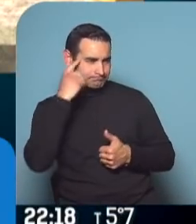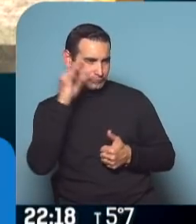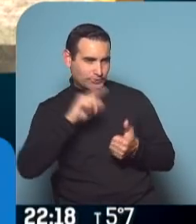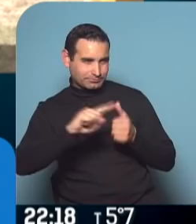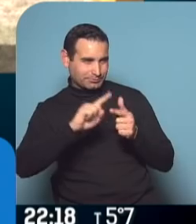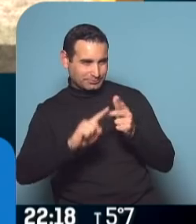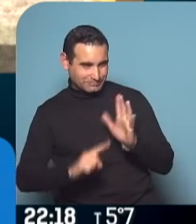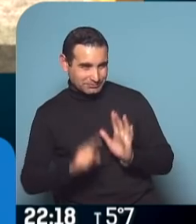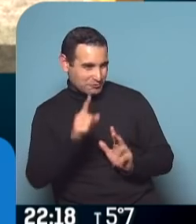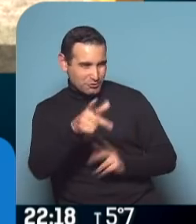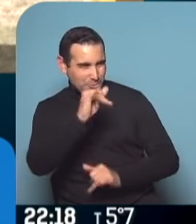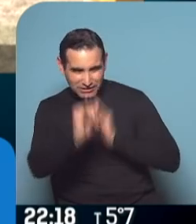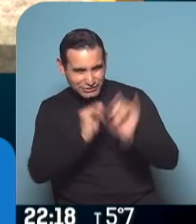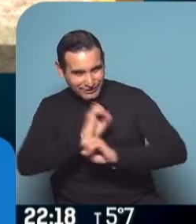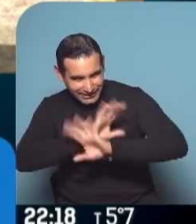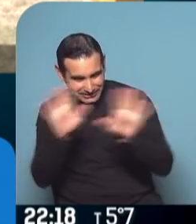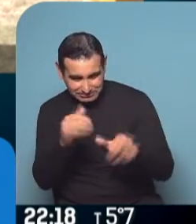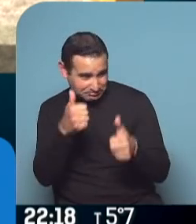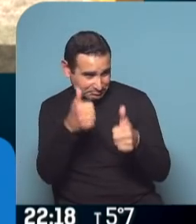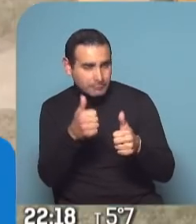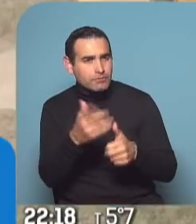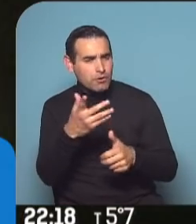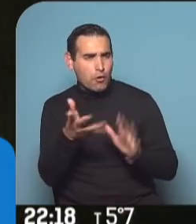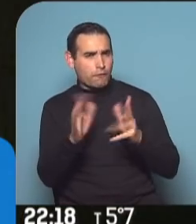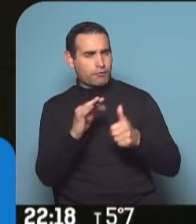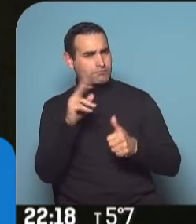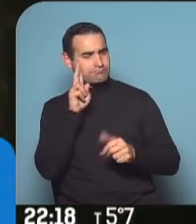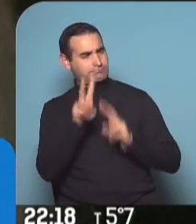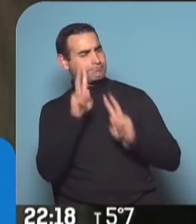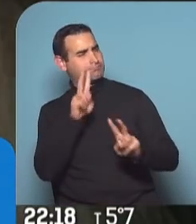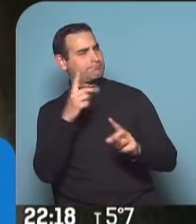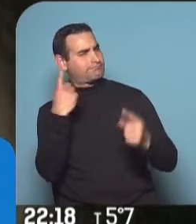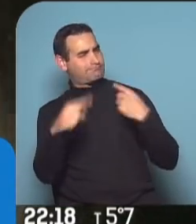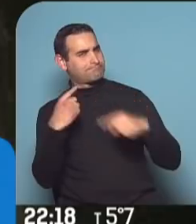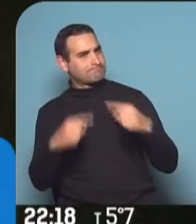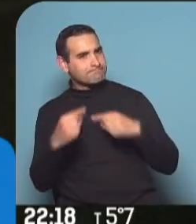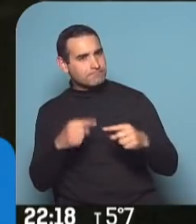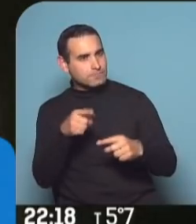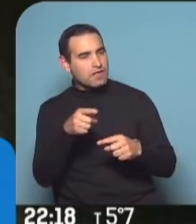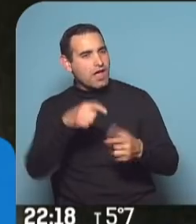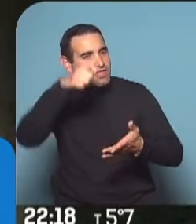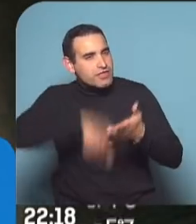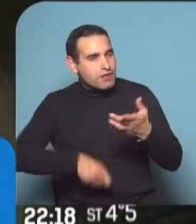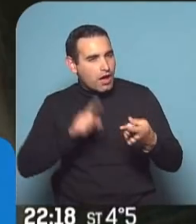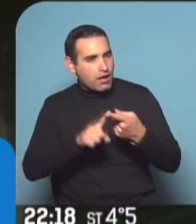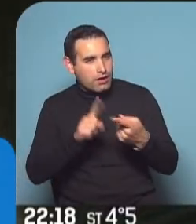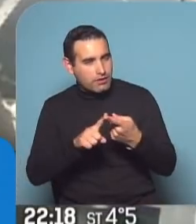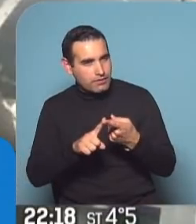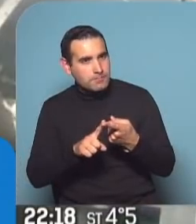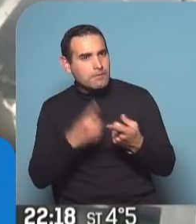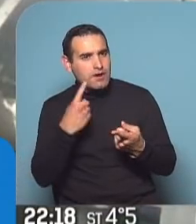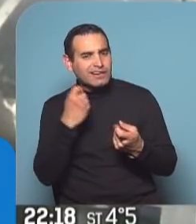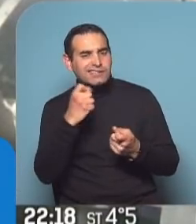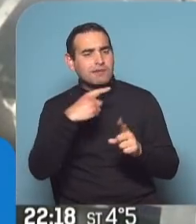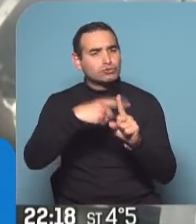bueno, lo explicabas bien en este sentido, y diferentes formas de ver este tratado para entender quiénes se benefician